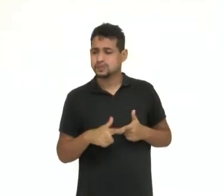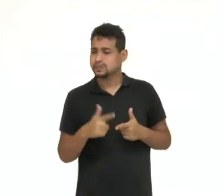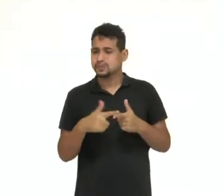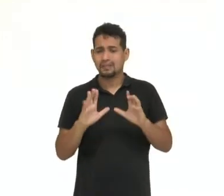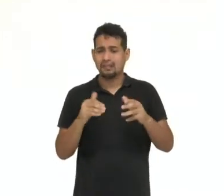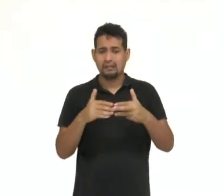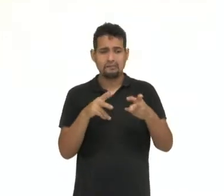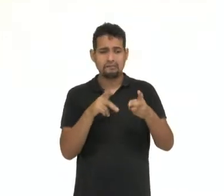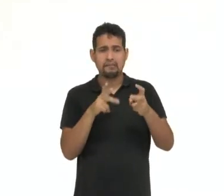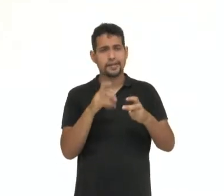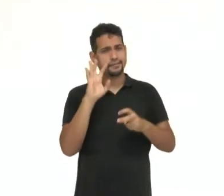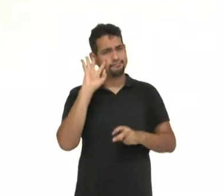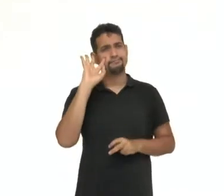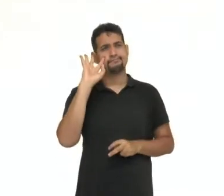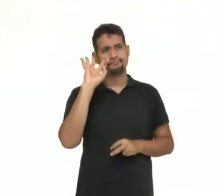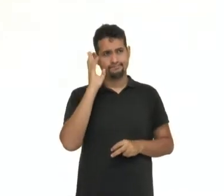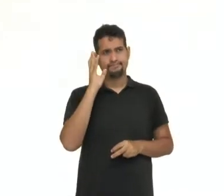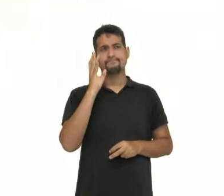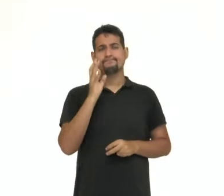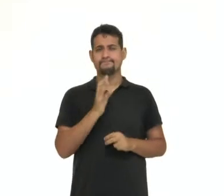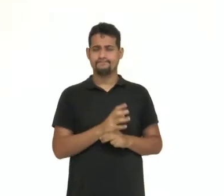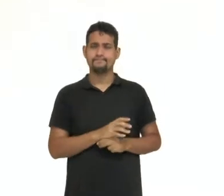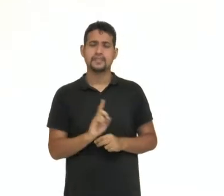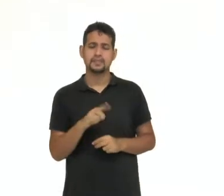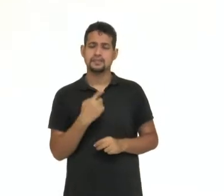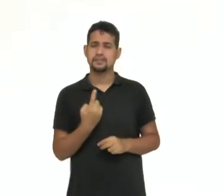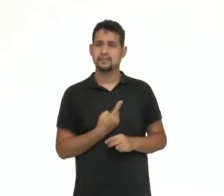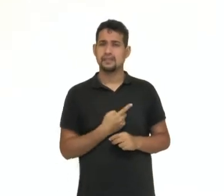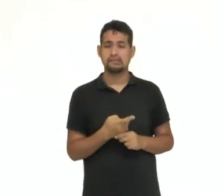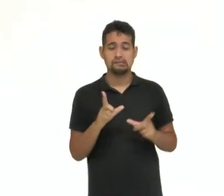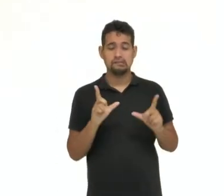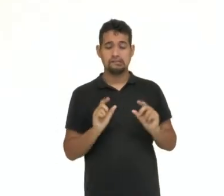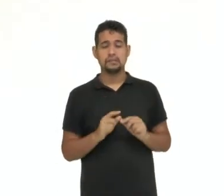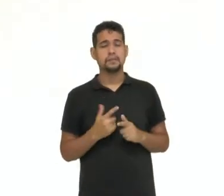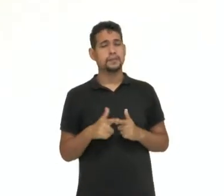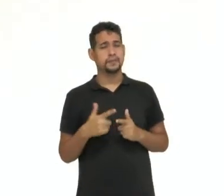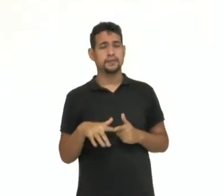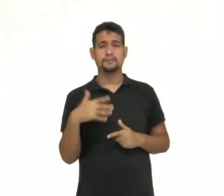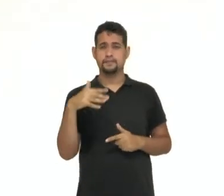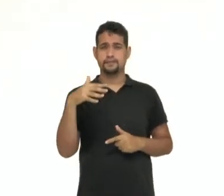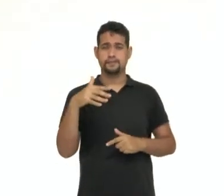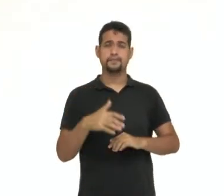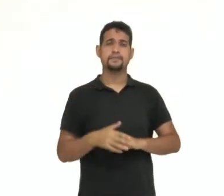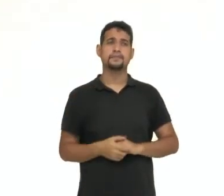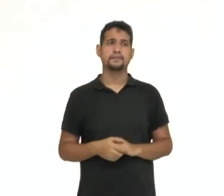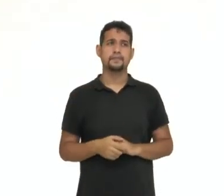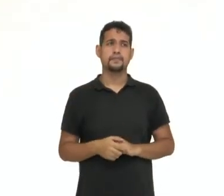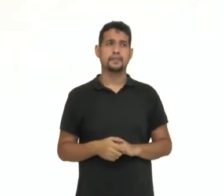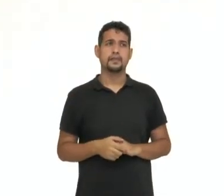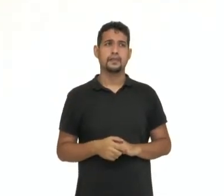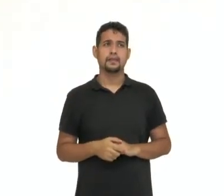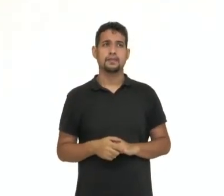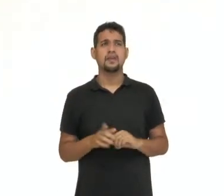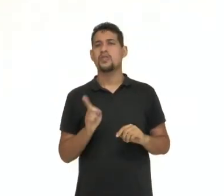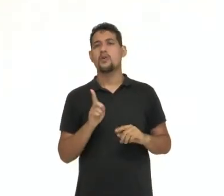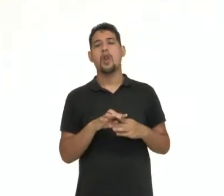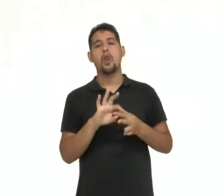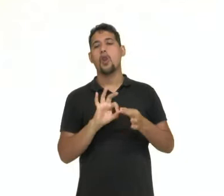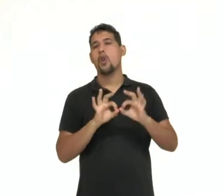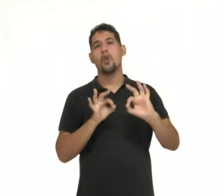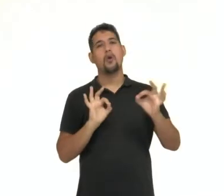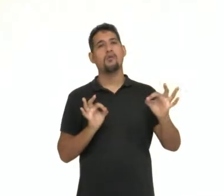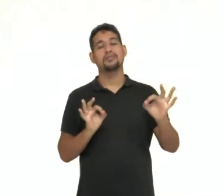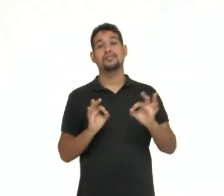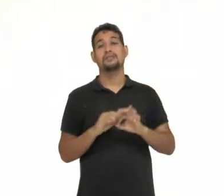parecernos estos acontecimientos desde nuestra diminuta escala humana, son, no obstante, meros